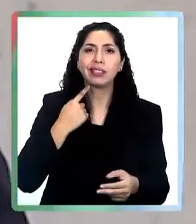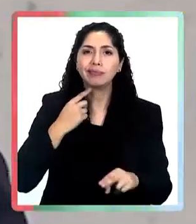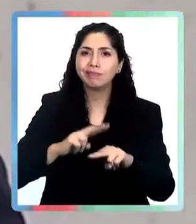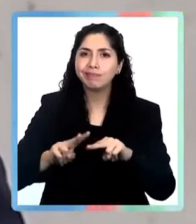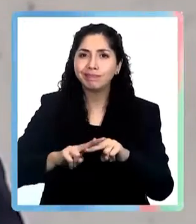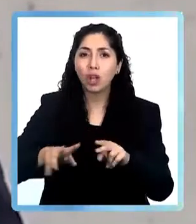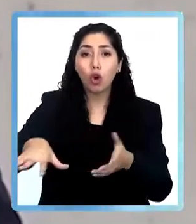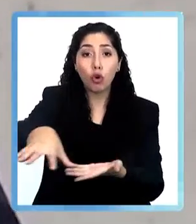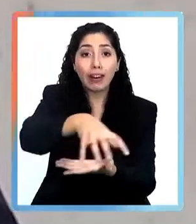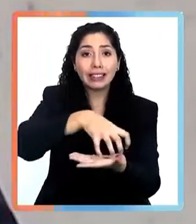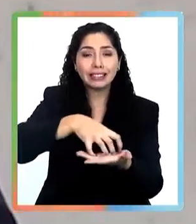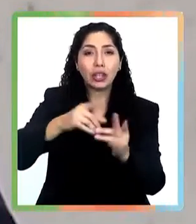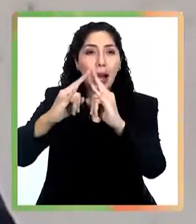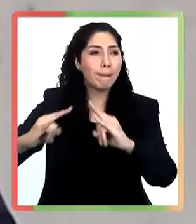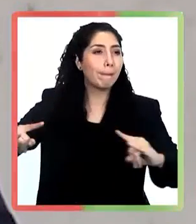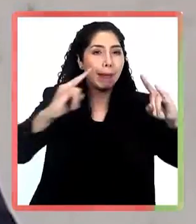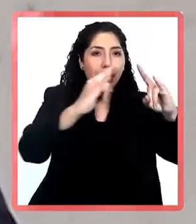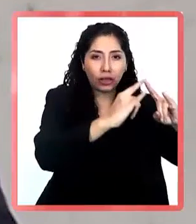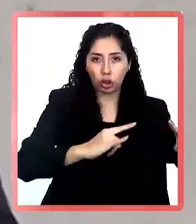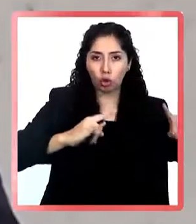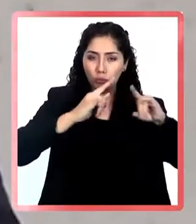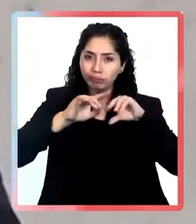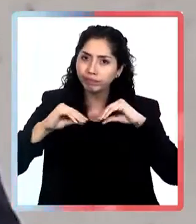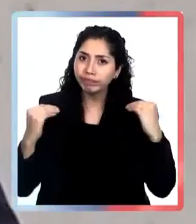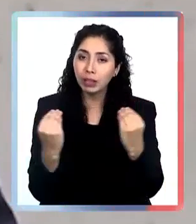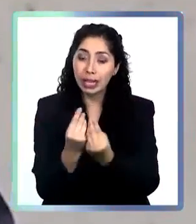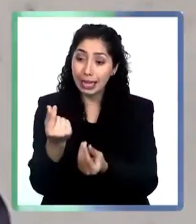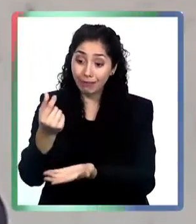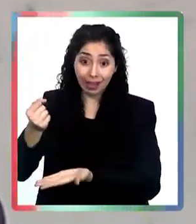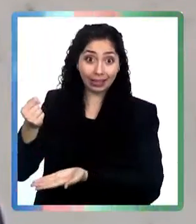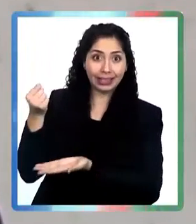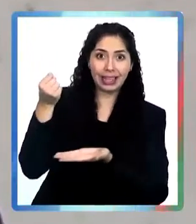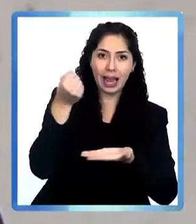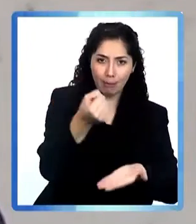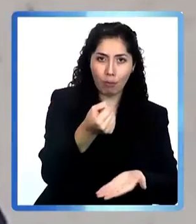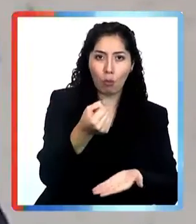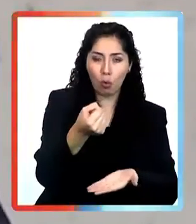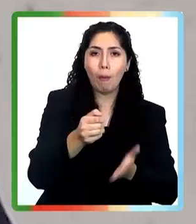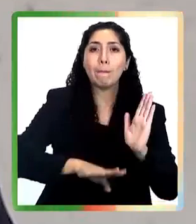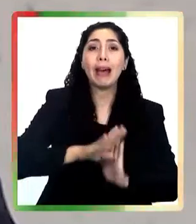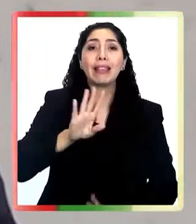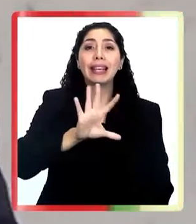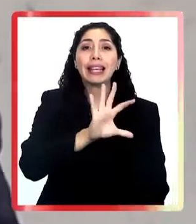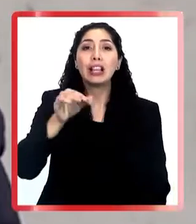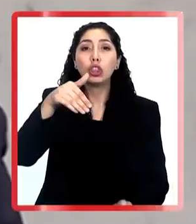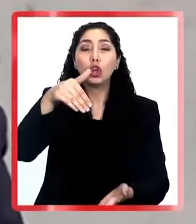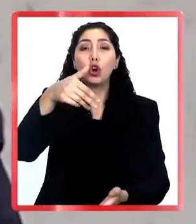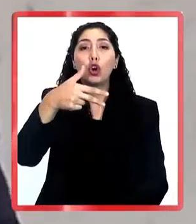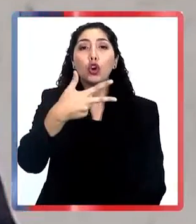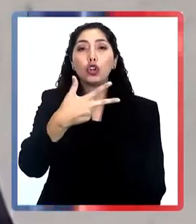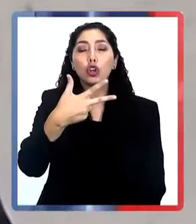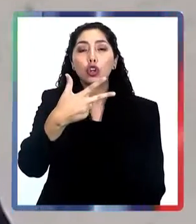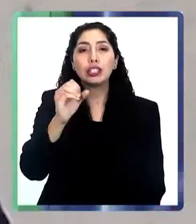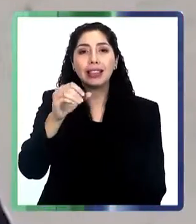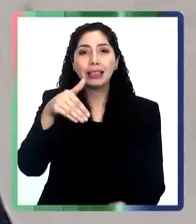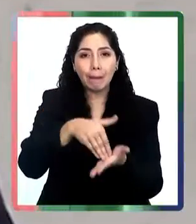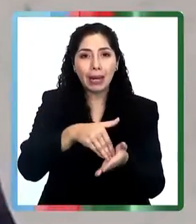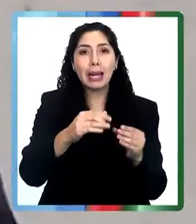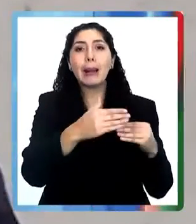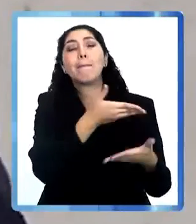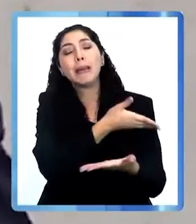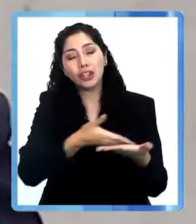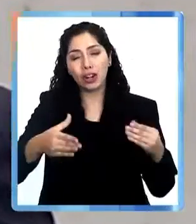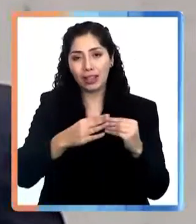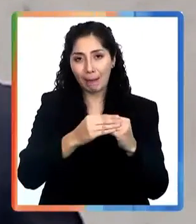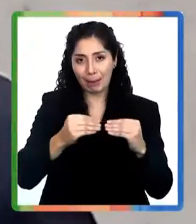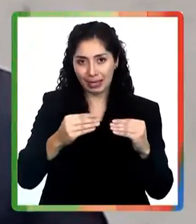urbanización integral de campamentos e invertiremos durante todo nuestro gobierno más de 580.000 millones de pesos